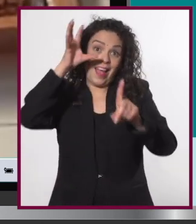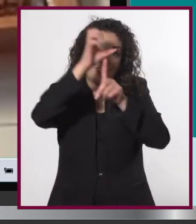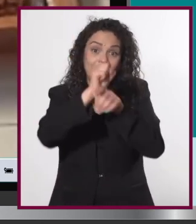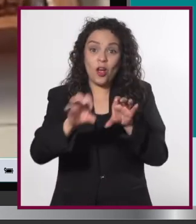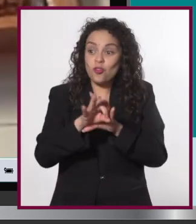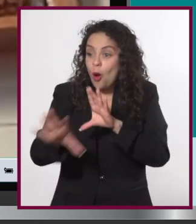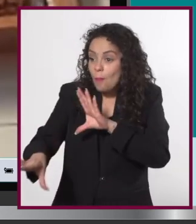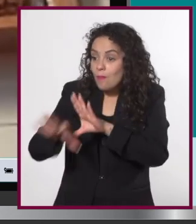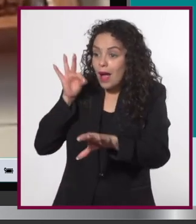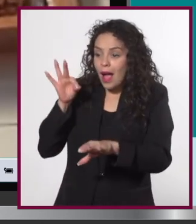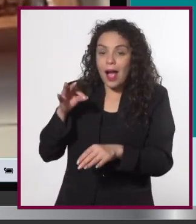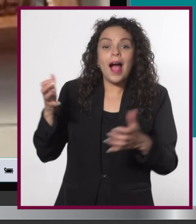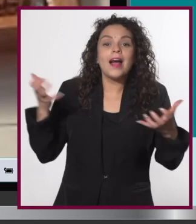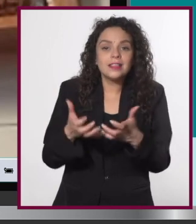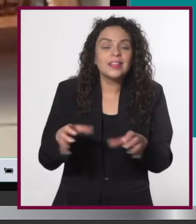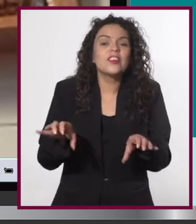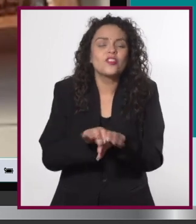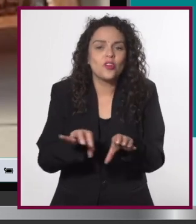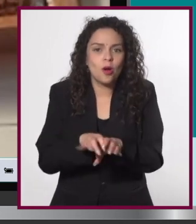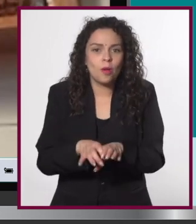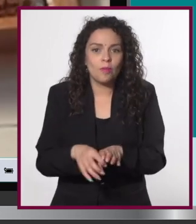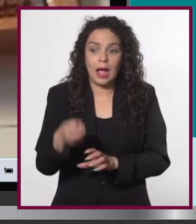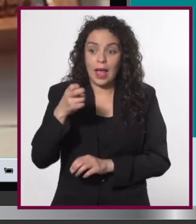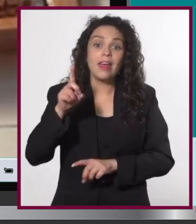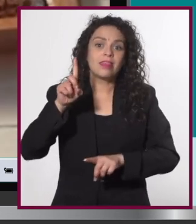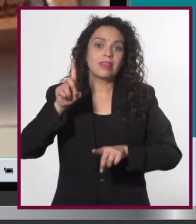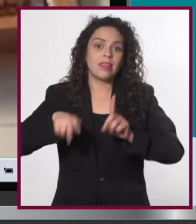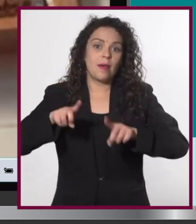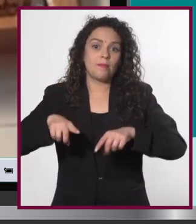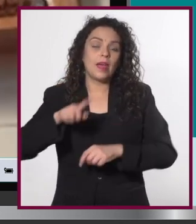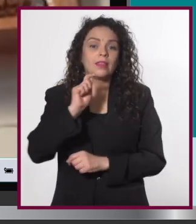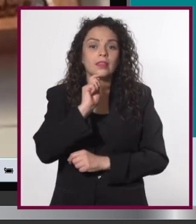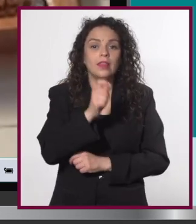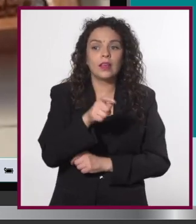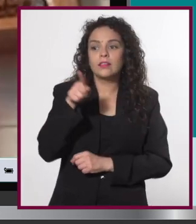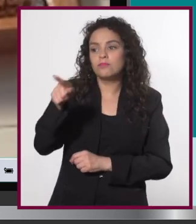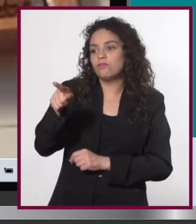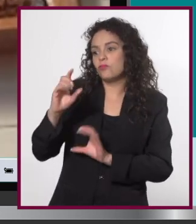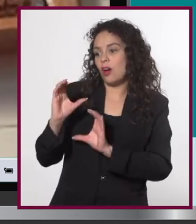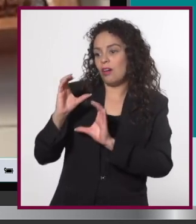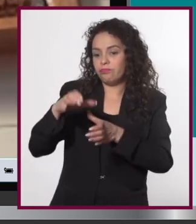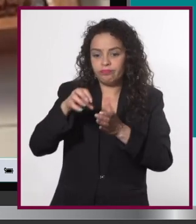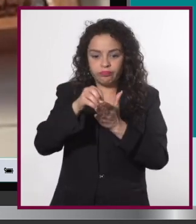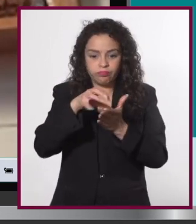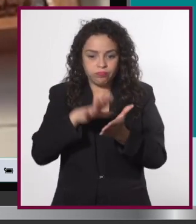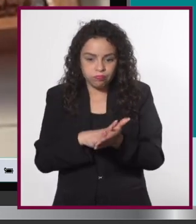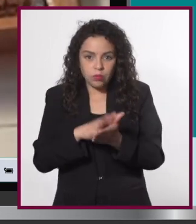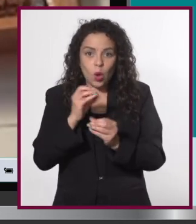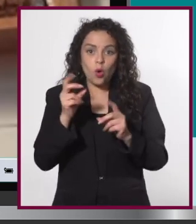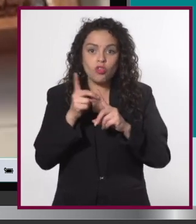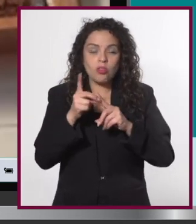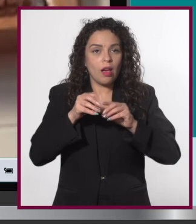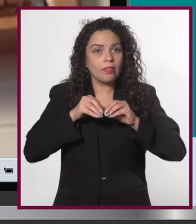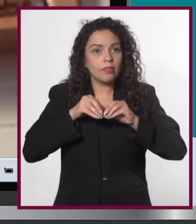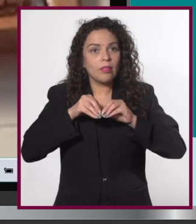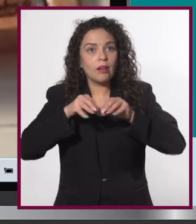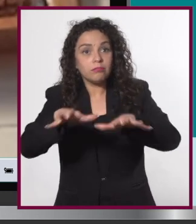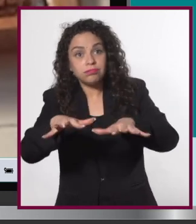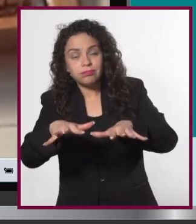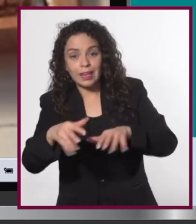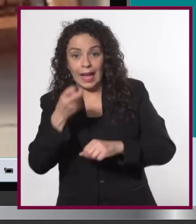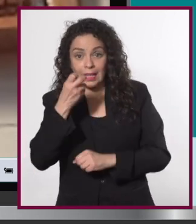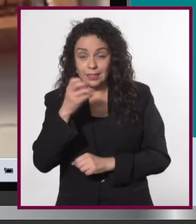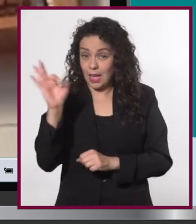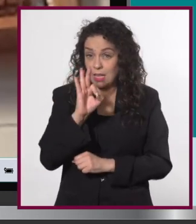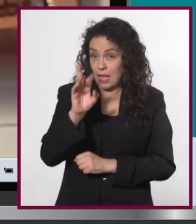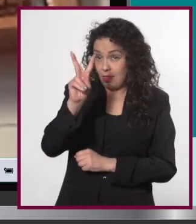elegir cómo lo vas a hacer. Eso depende también de la convocatoria a la que entres o el medio al que lo vas a llevar. Y es en